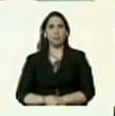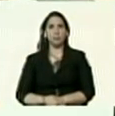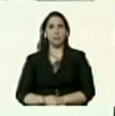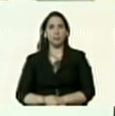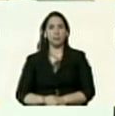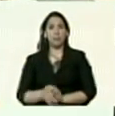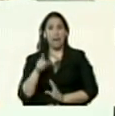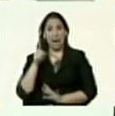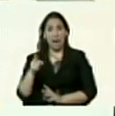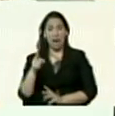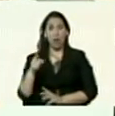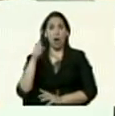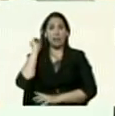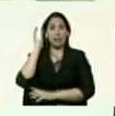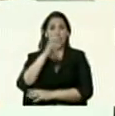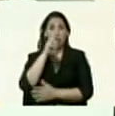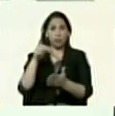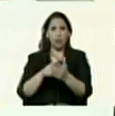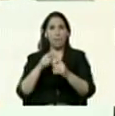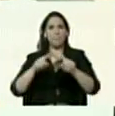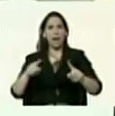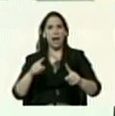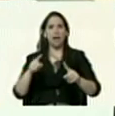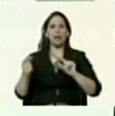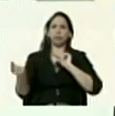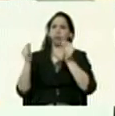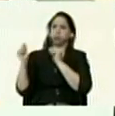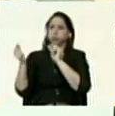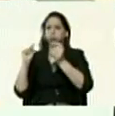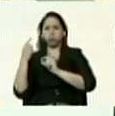Para eso es la Asamblea Nacional, para llegar al debate,